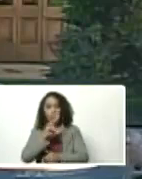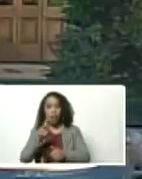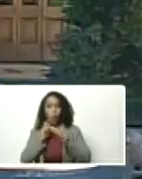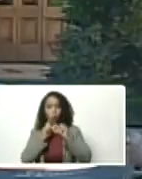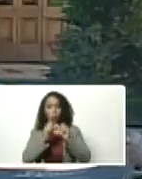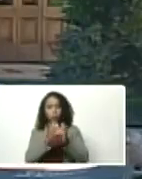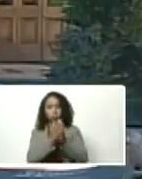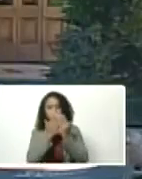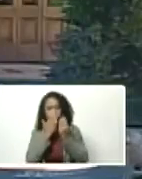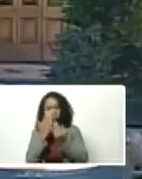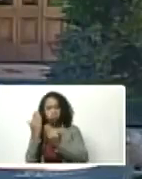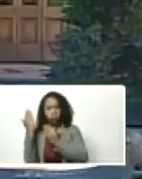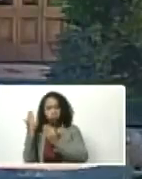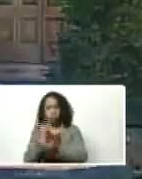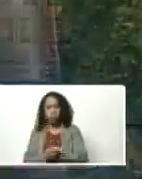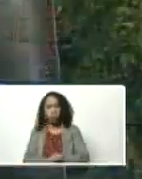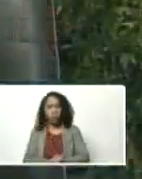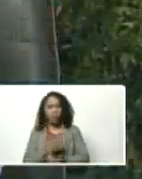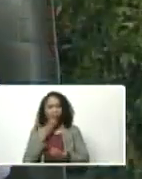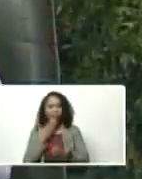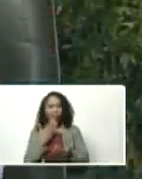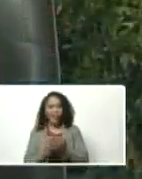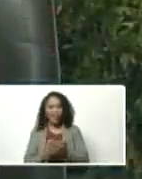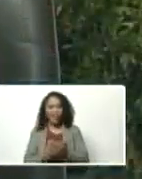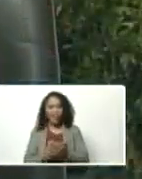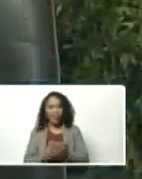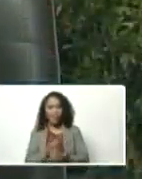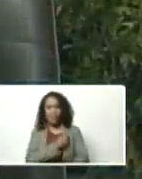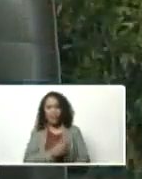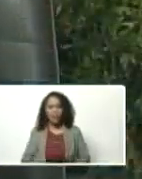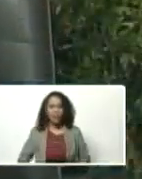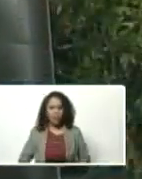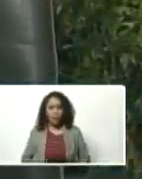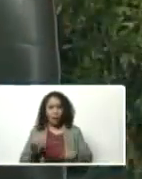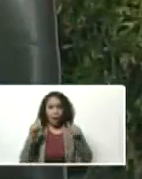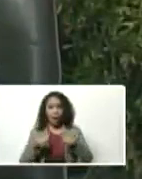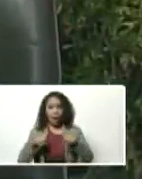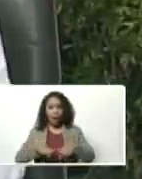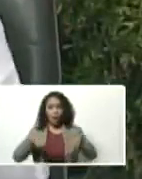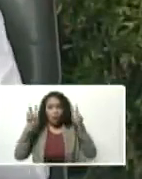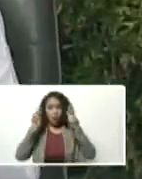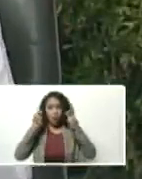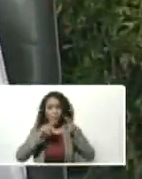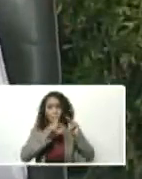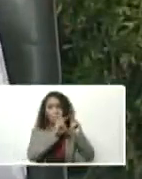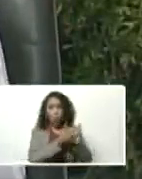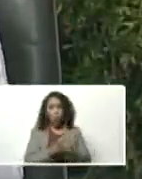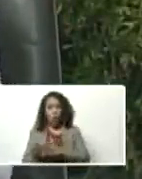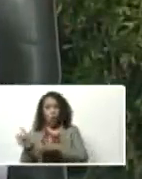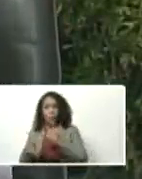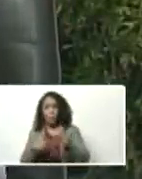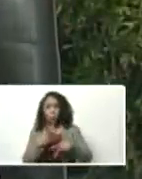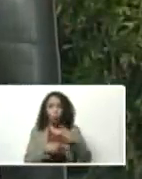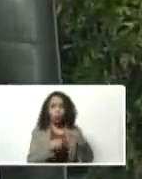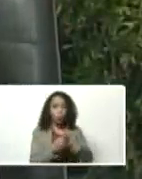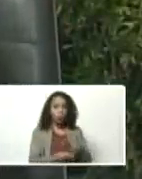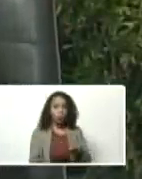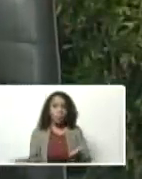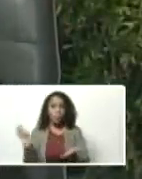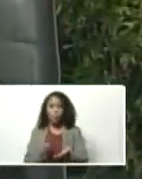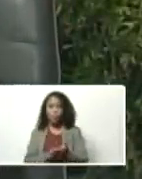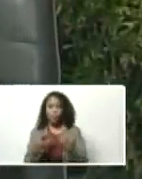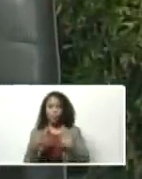continúe. Gracias, presidente. Bueno, aquí en este nuevo programa y este proceso se ha